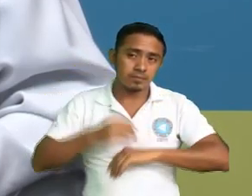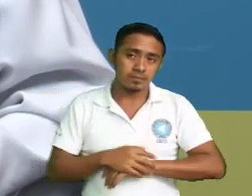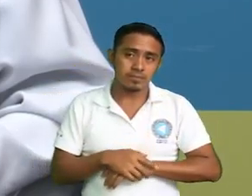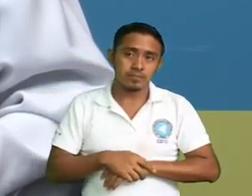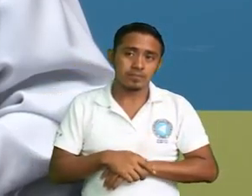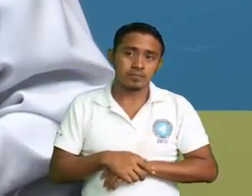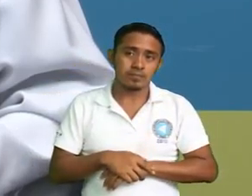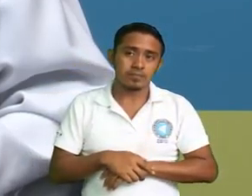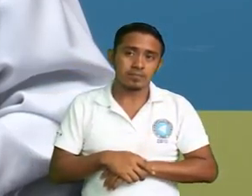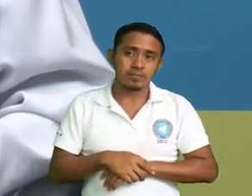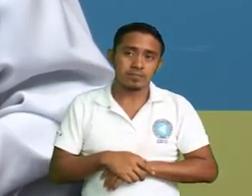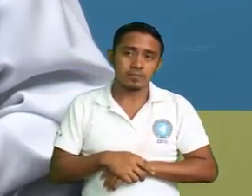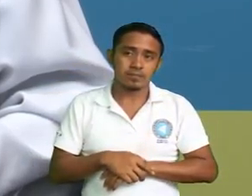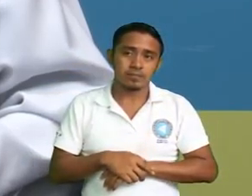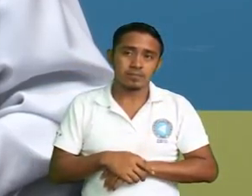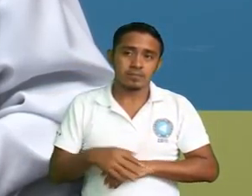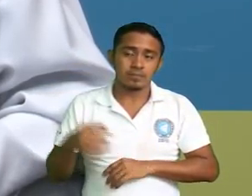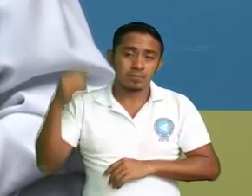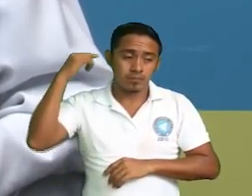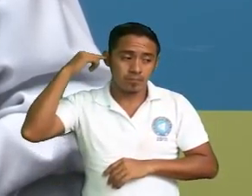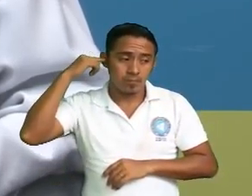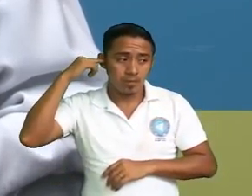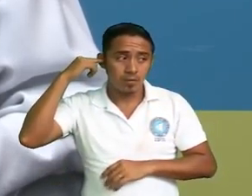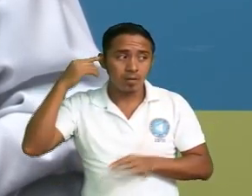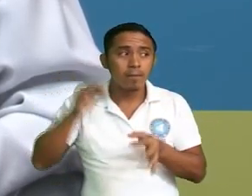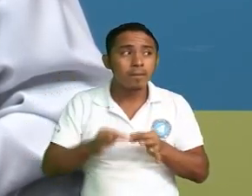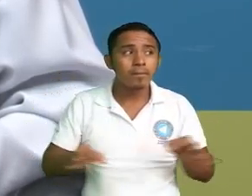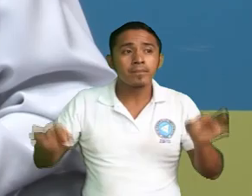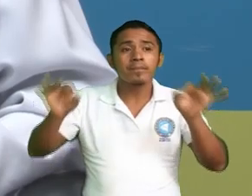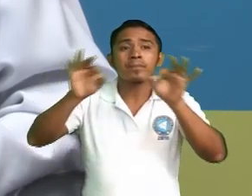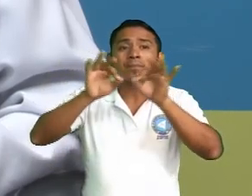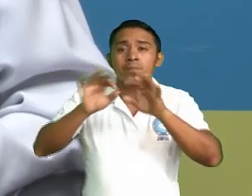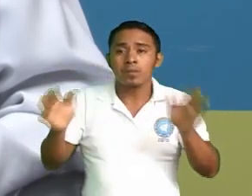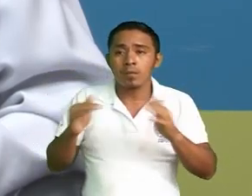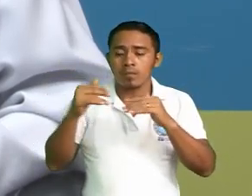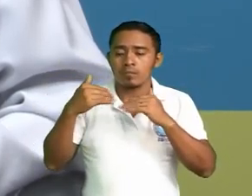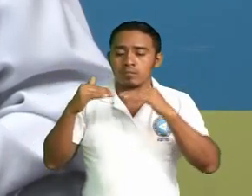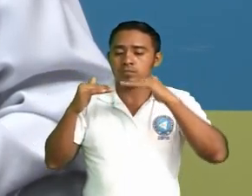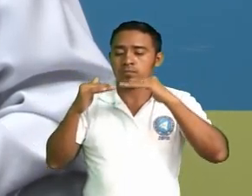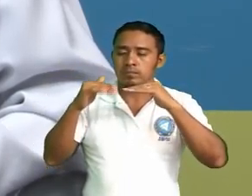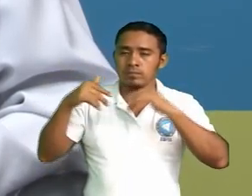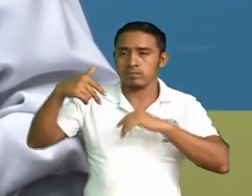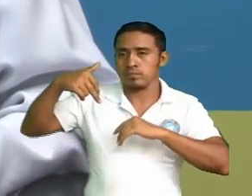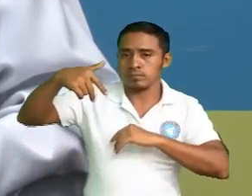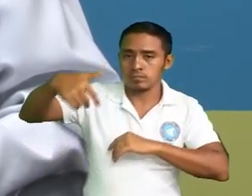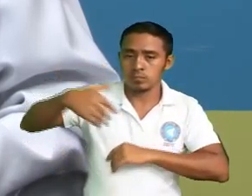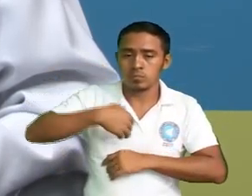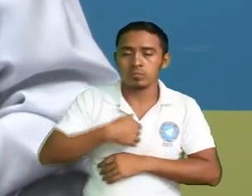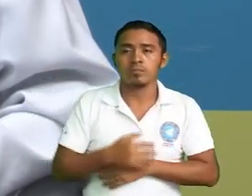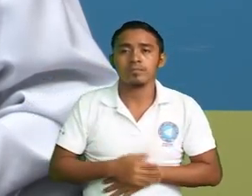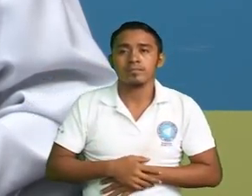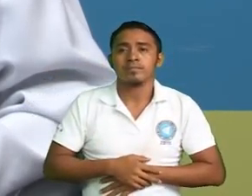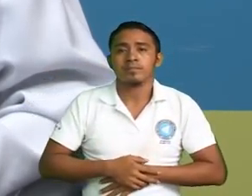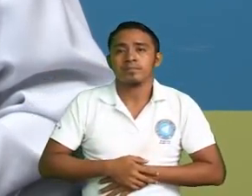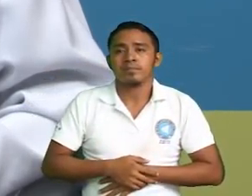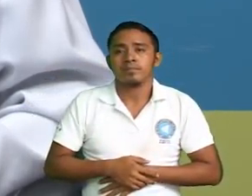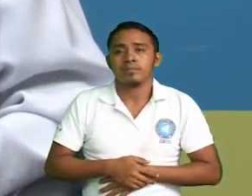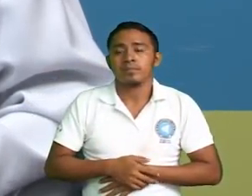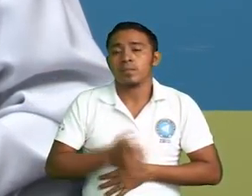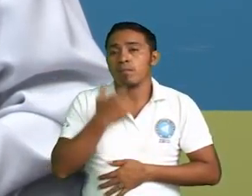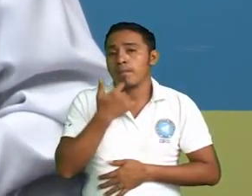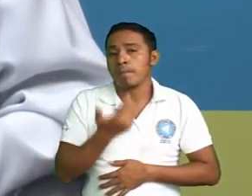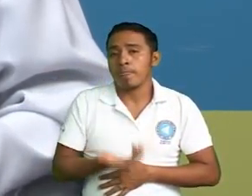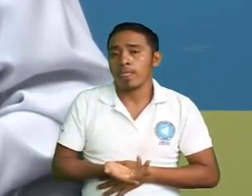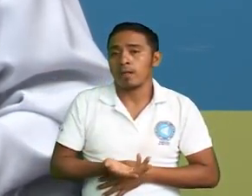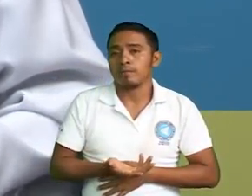El oído juega un papel muy importante en el equilibrio del organismo, ¿ves? Porque